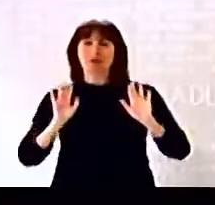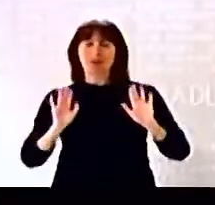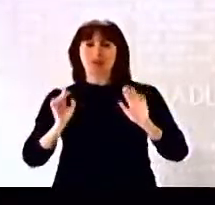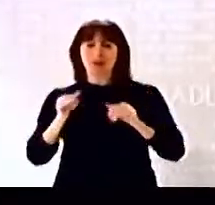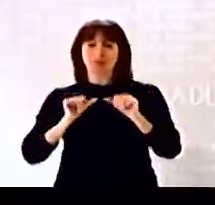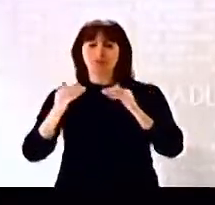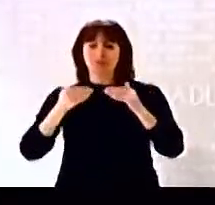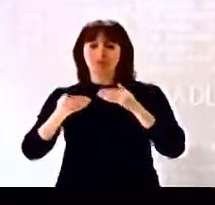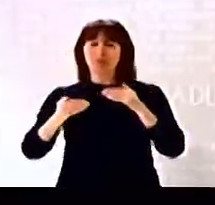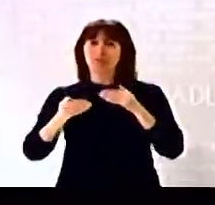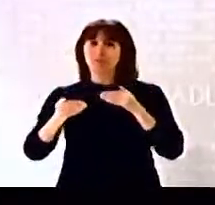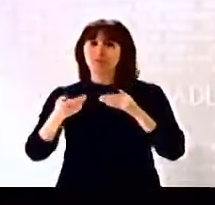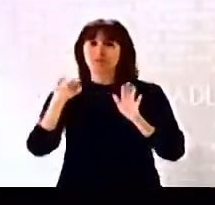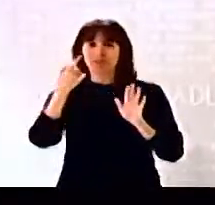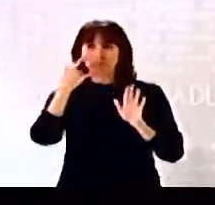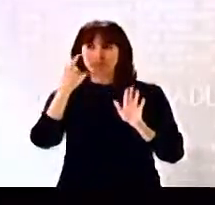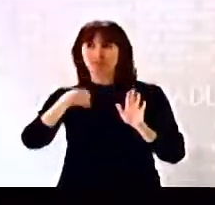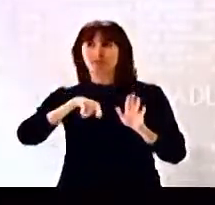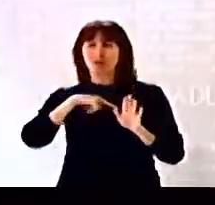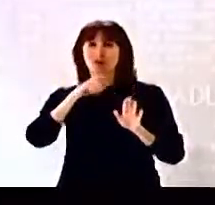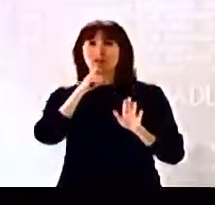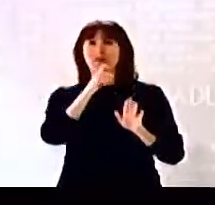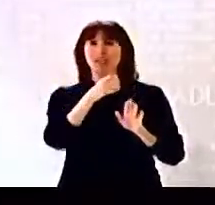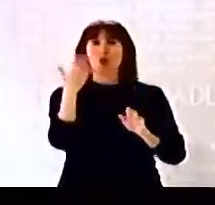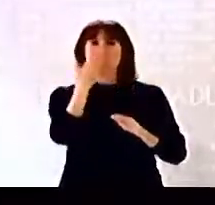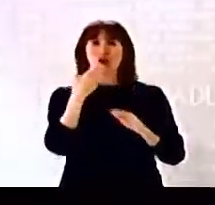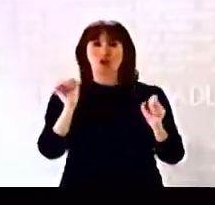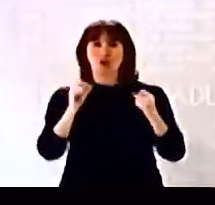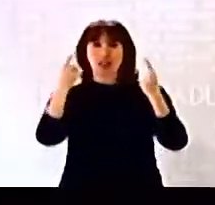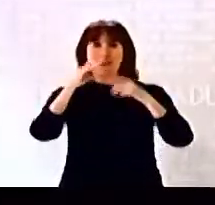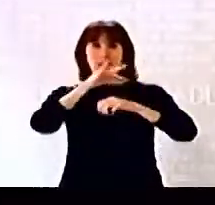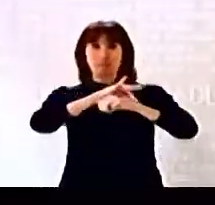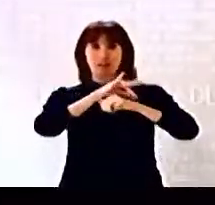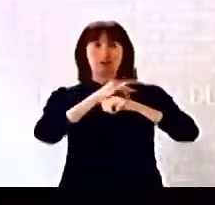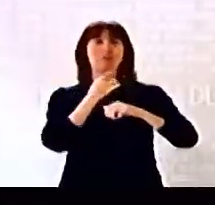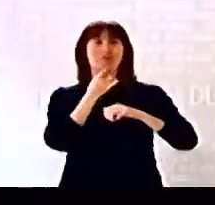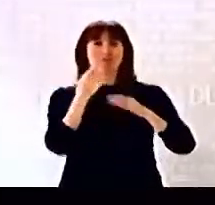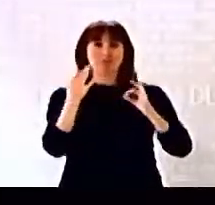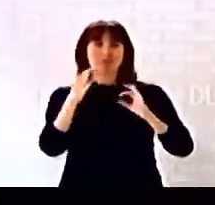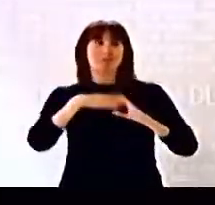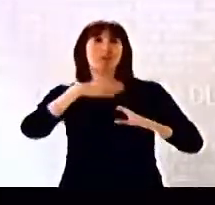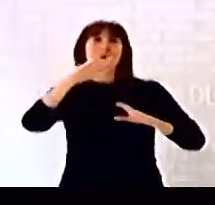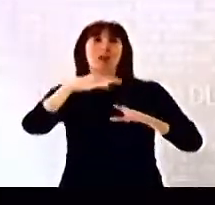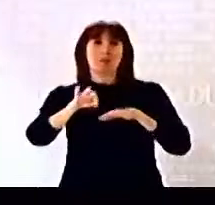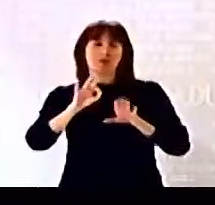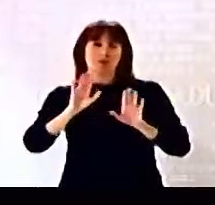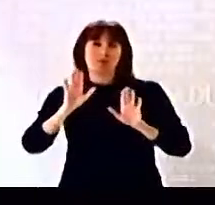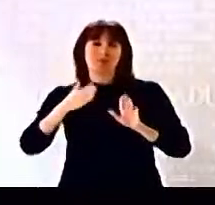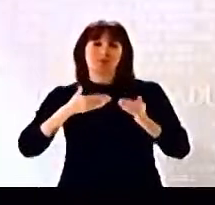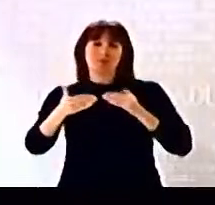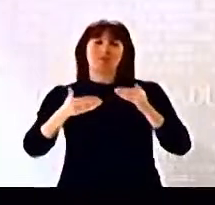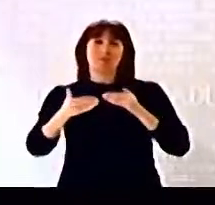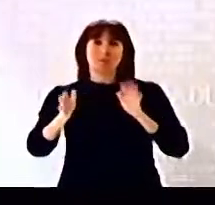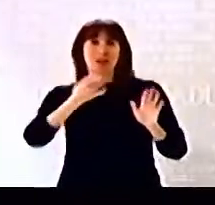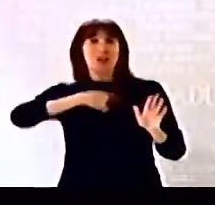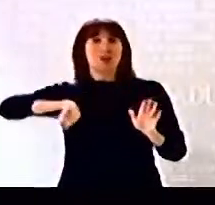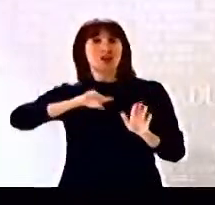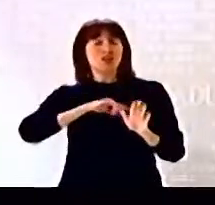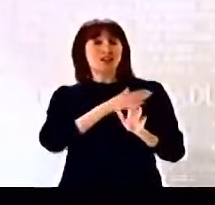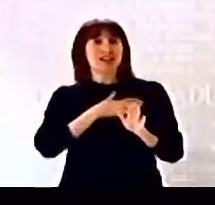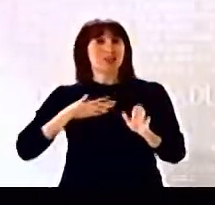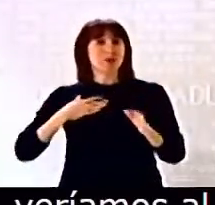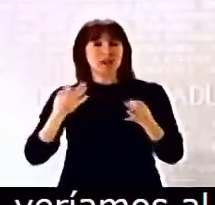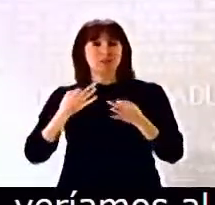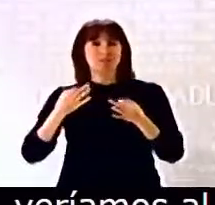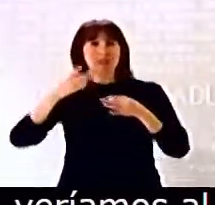veríamos y así se lo hemos comunicado a los colegios oficiales de médicos, veríamos esa posibilidad. Nosotros queríamos